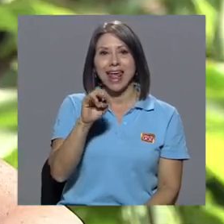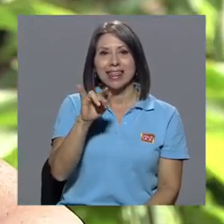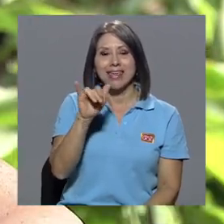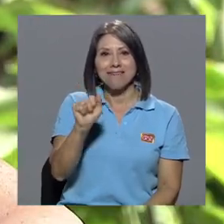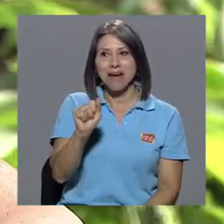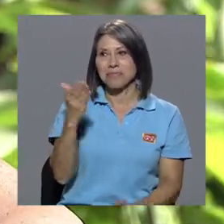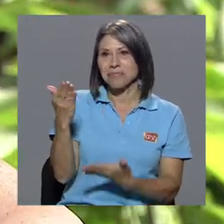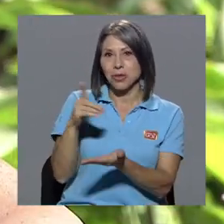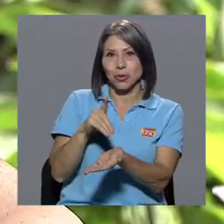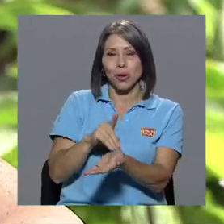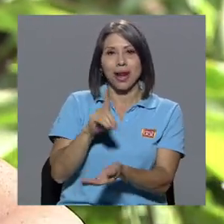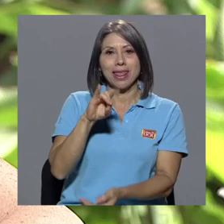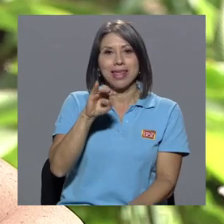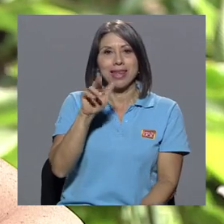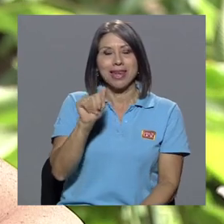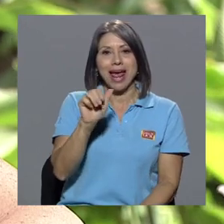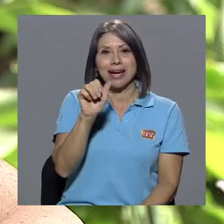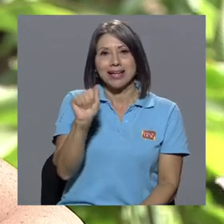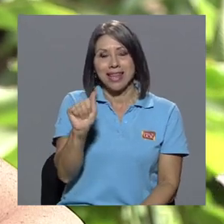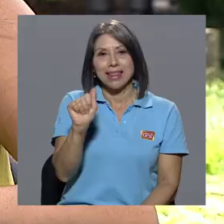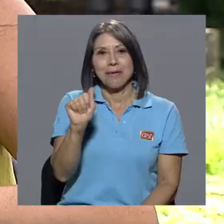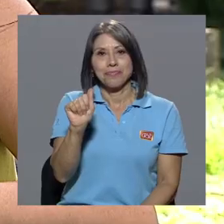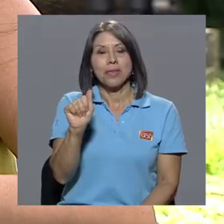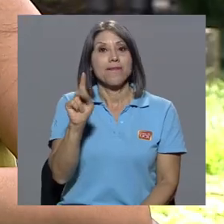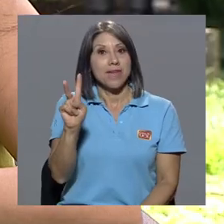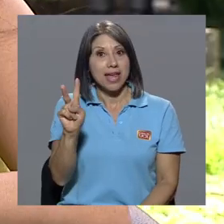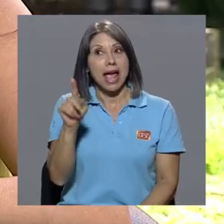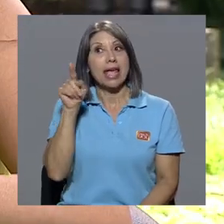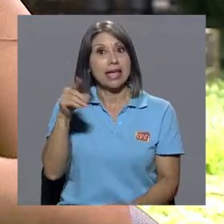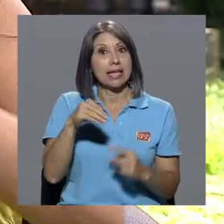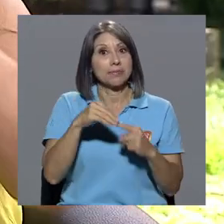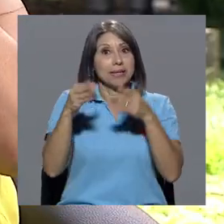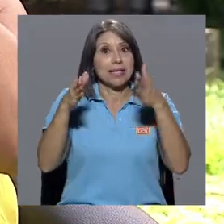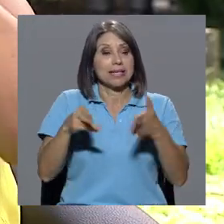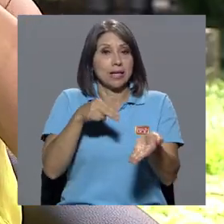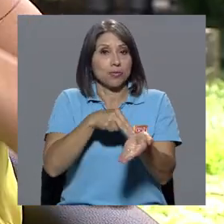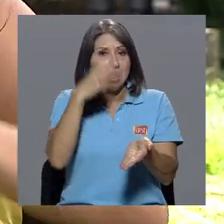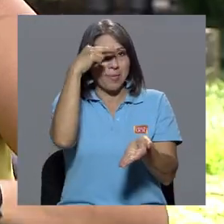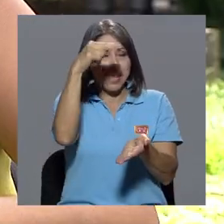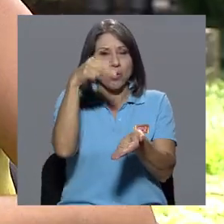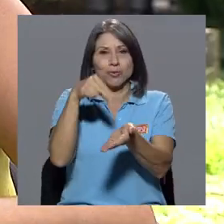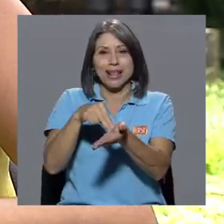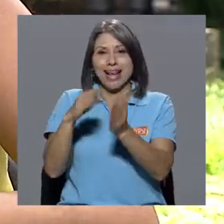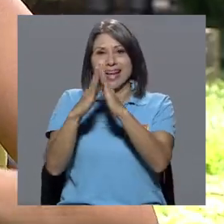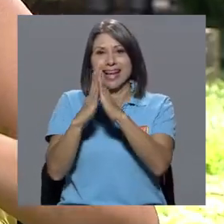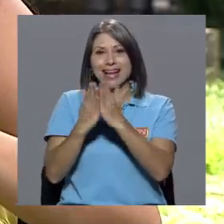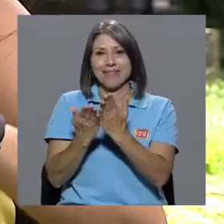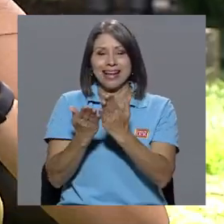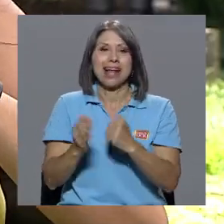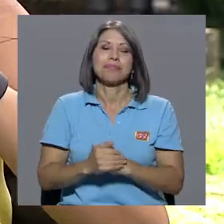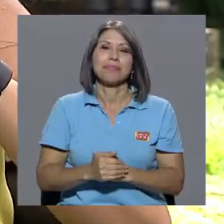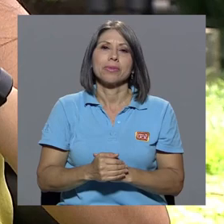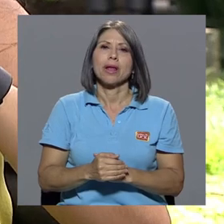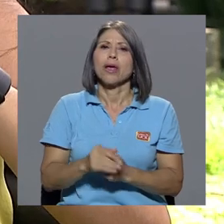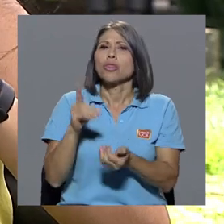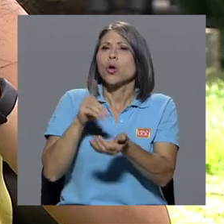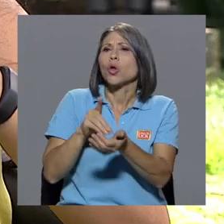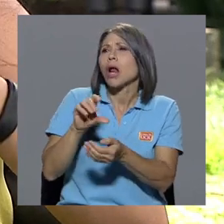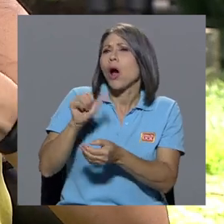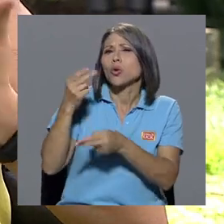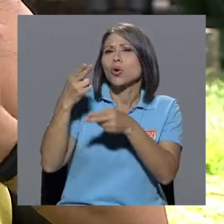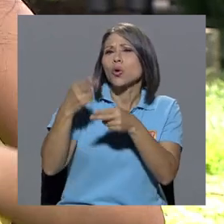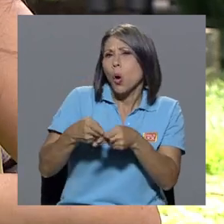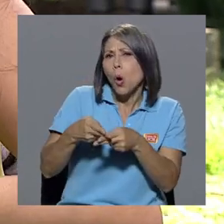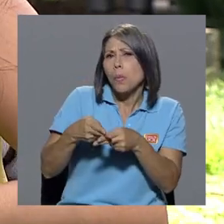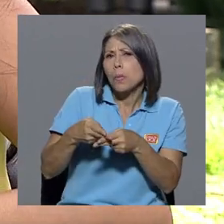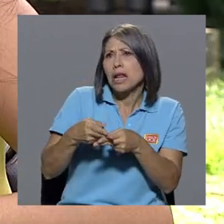Dina Arrieta Vega. Ella es médica reumatóloga del Hospital México y Hospital Clínica Bíblica. Doctora, ¿hay algún otro nombre con